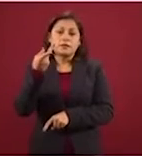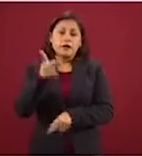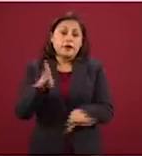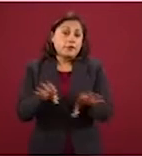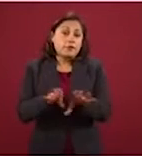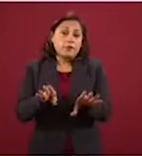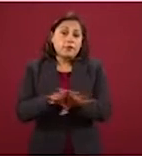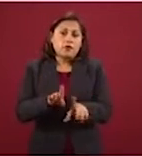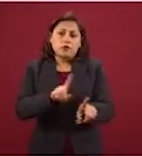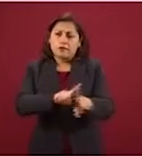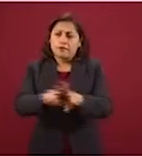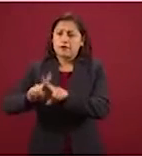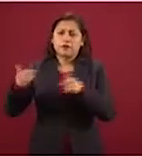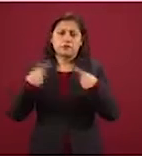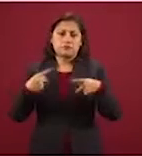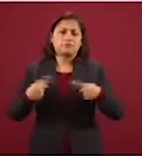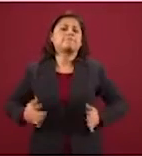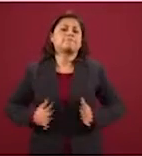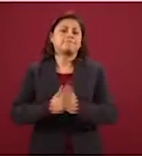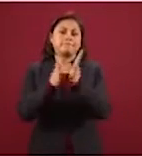los académicos.